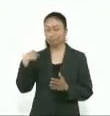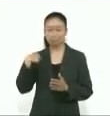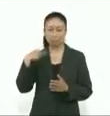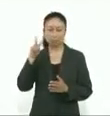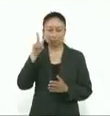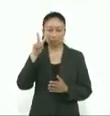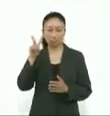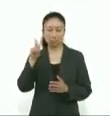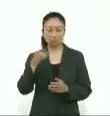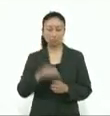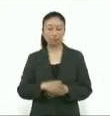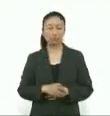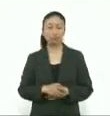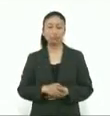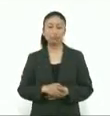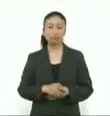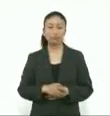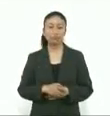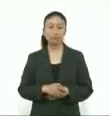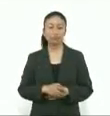La autoridad moral